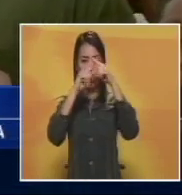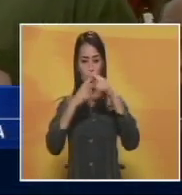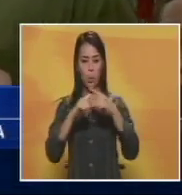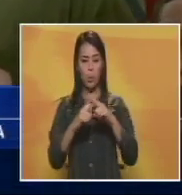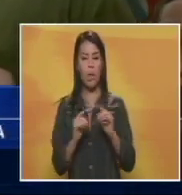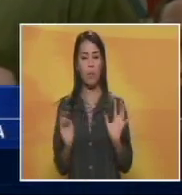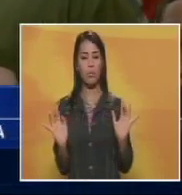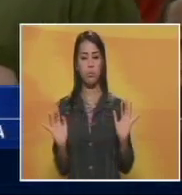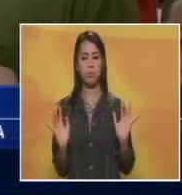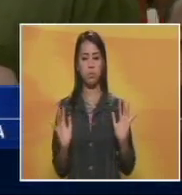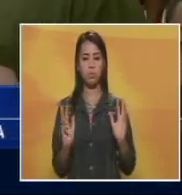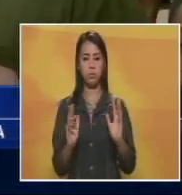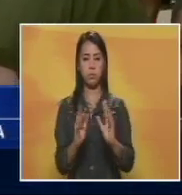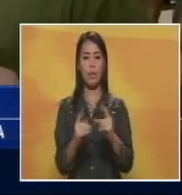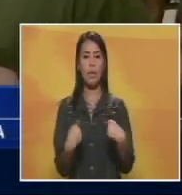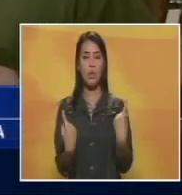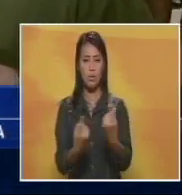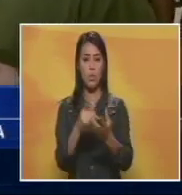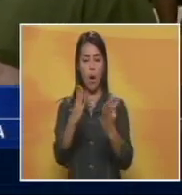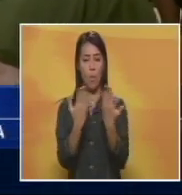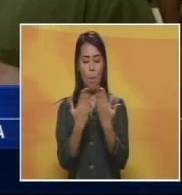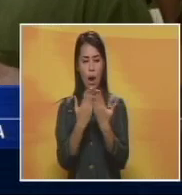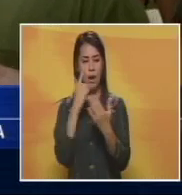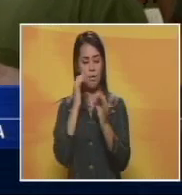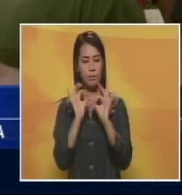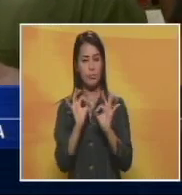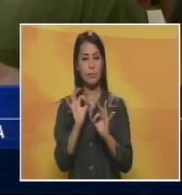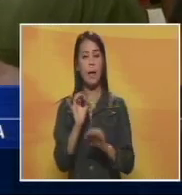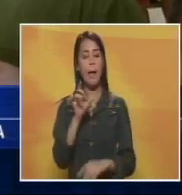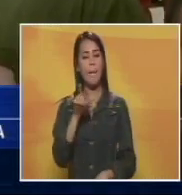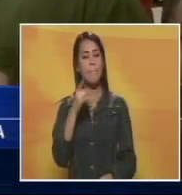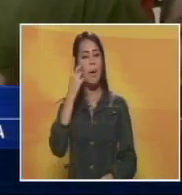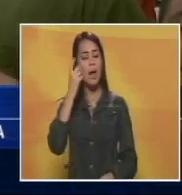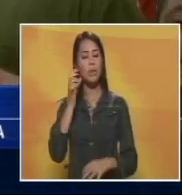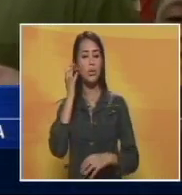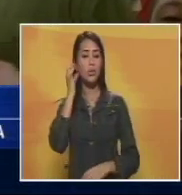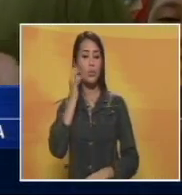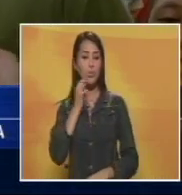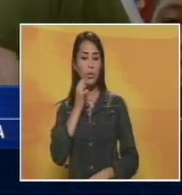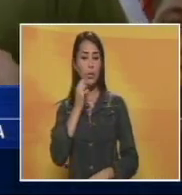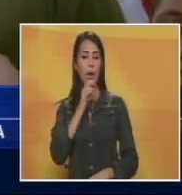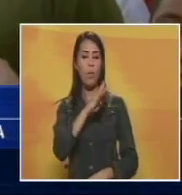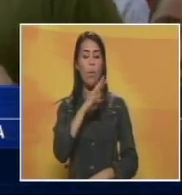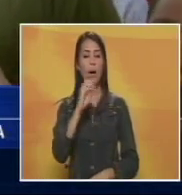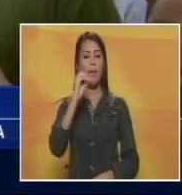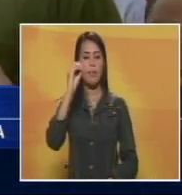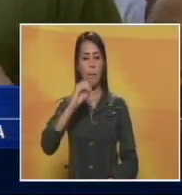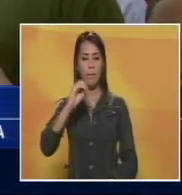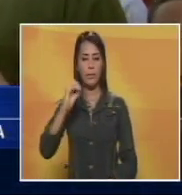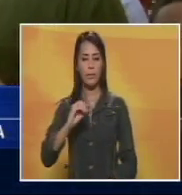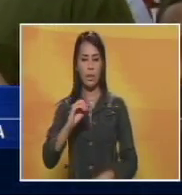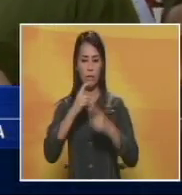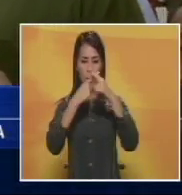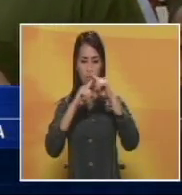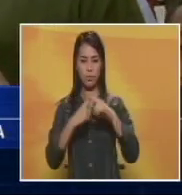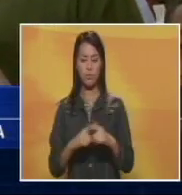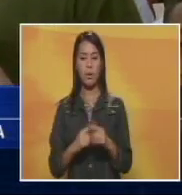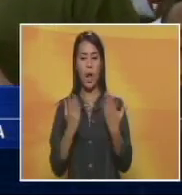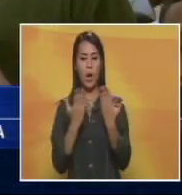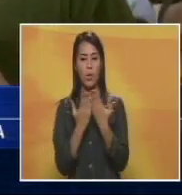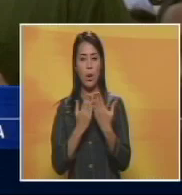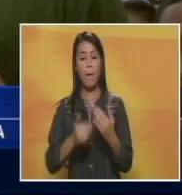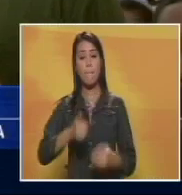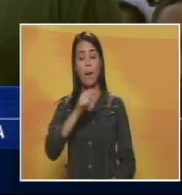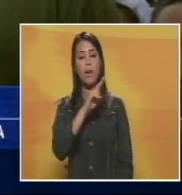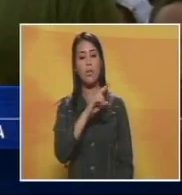en las escuelas de la gobernación y especialmente acá en el municipio Sucre, me informa el alcalde, se incrementó en 40% la matrícula escolar. Son más